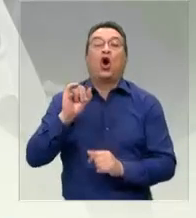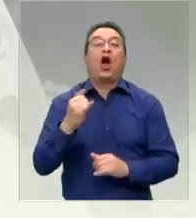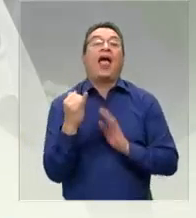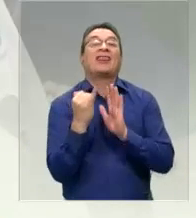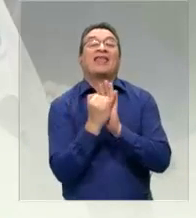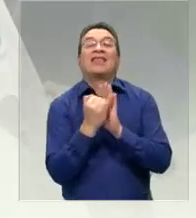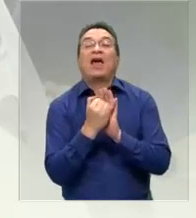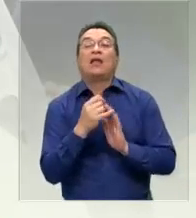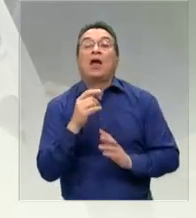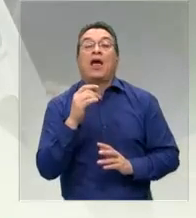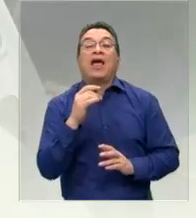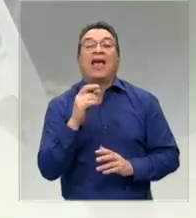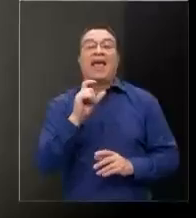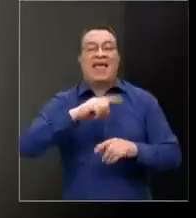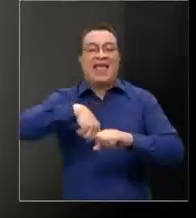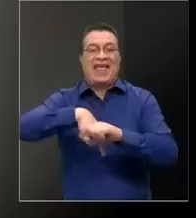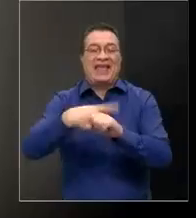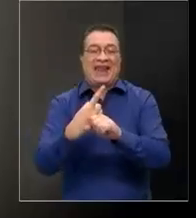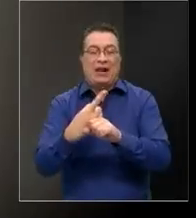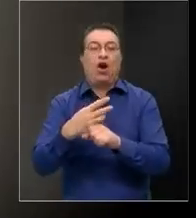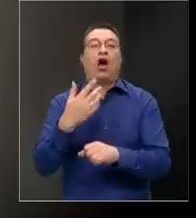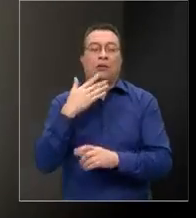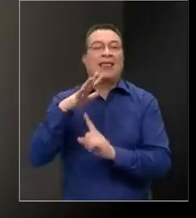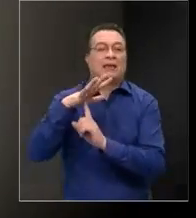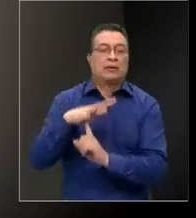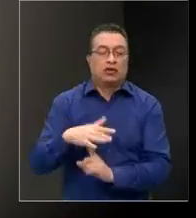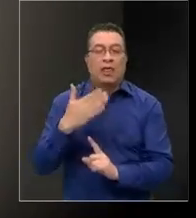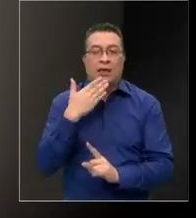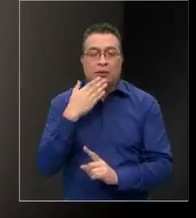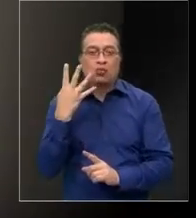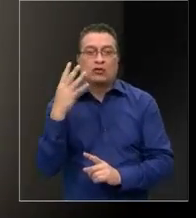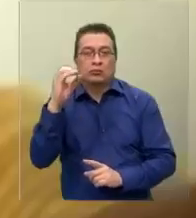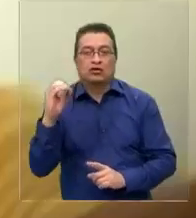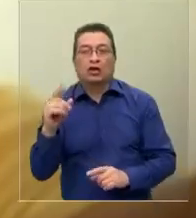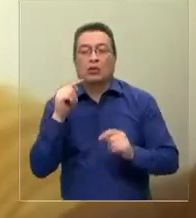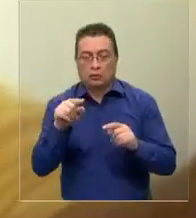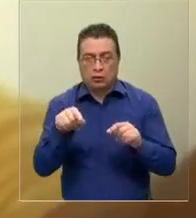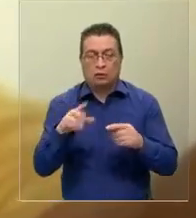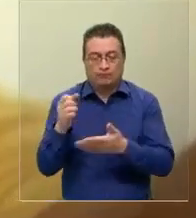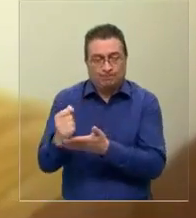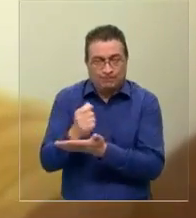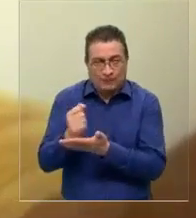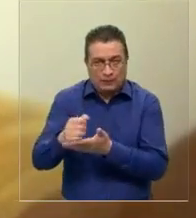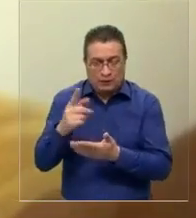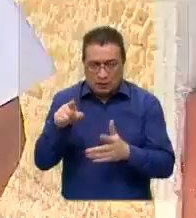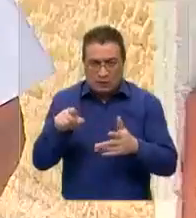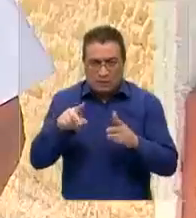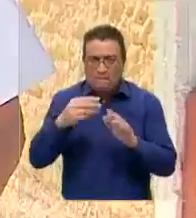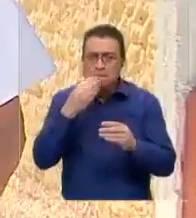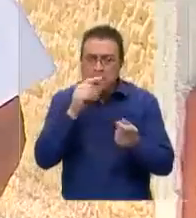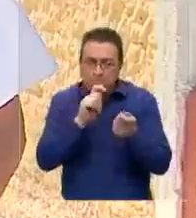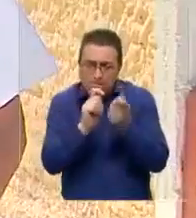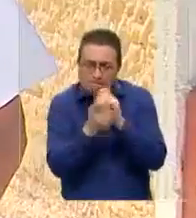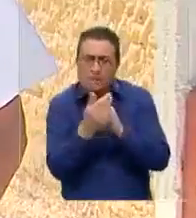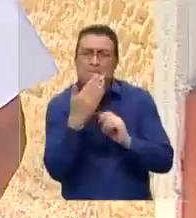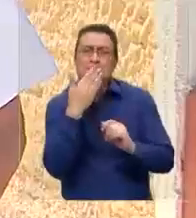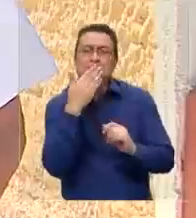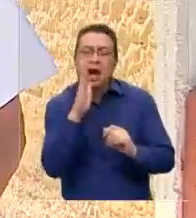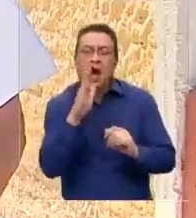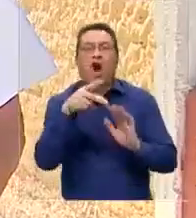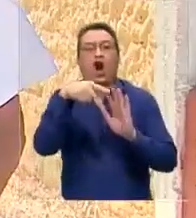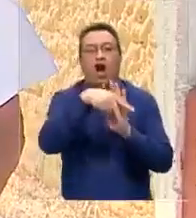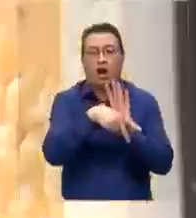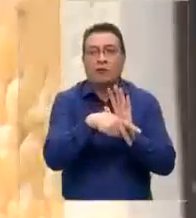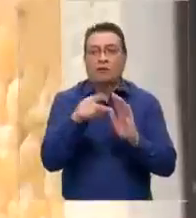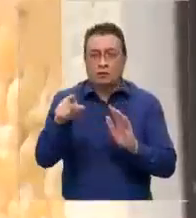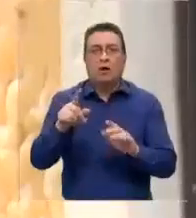género. En el Congreso siguen en tramitación nuevas indicaciones para perfeccionar esta normativa. La familia de Daniel está de acuerdo en